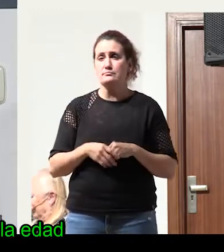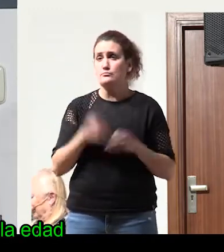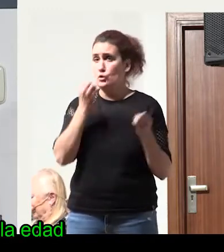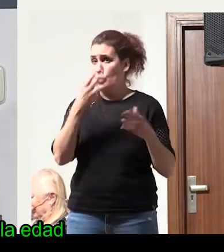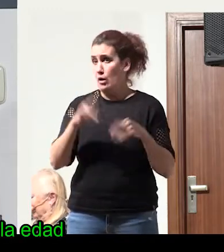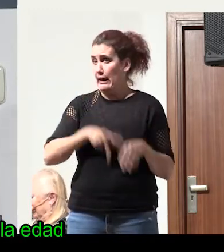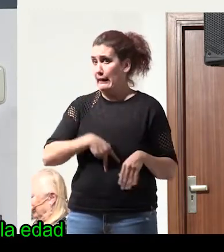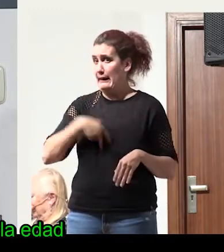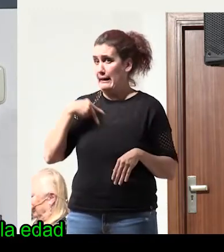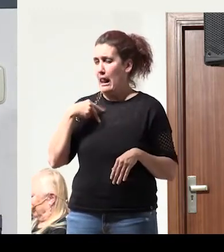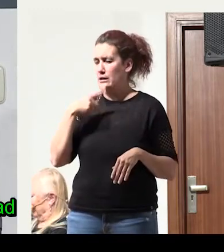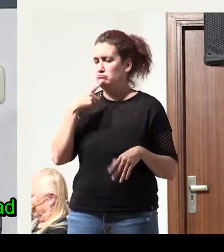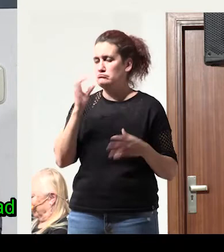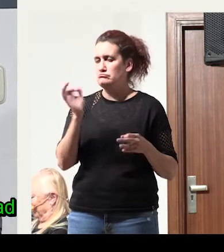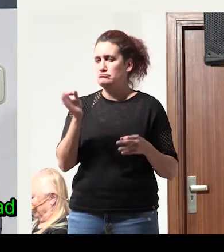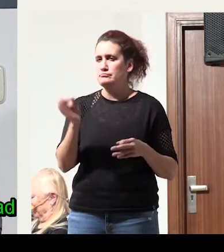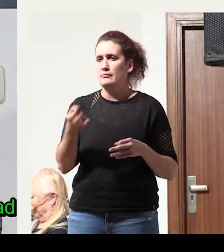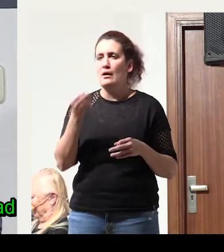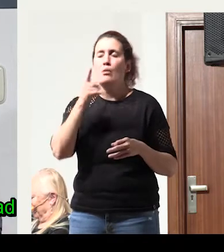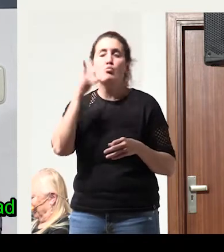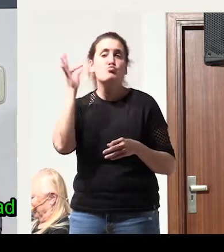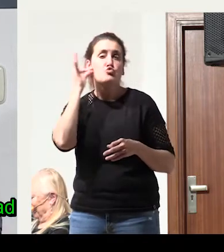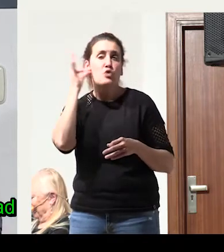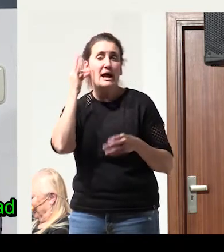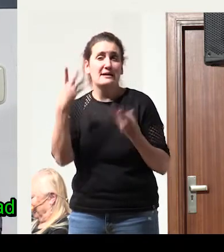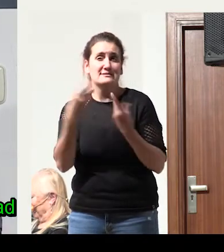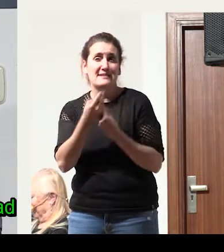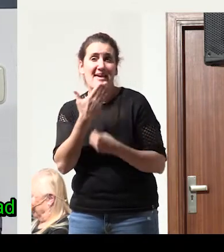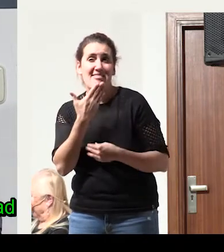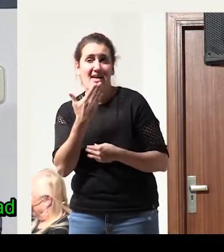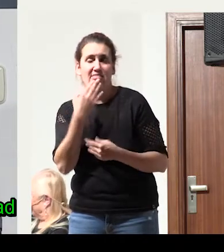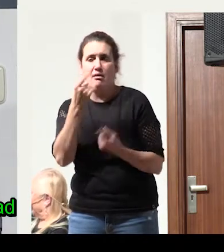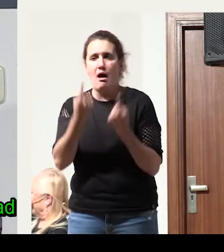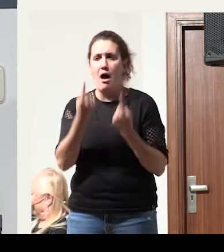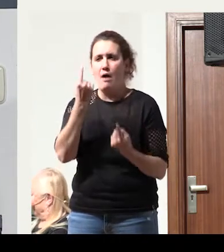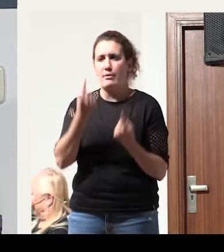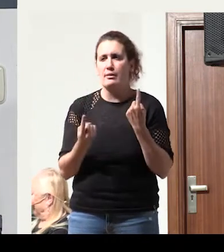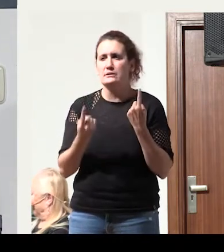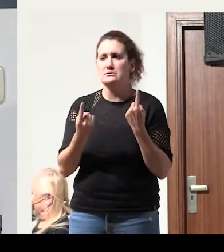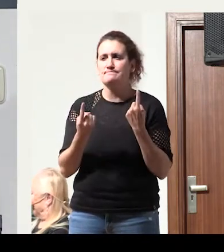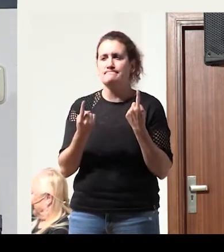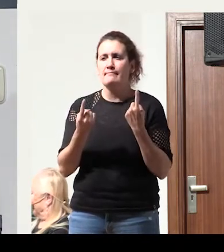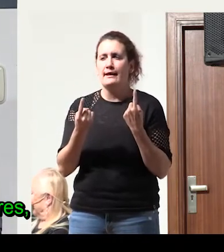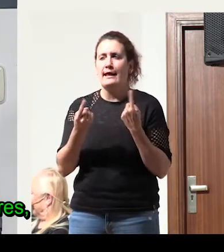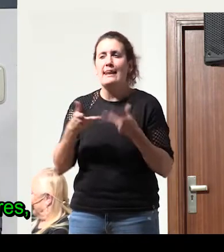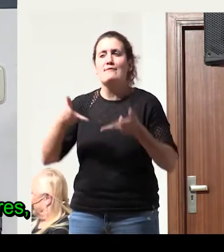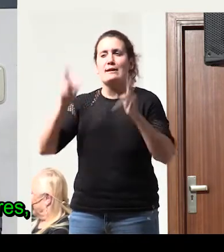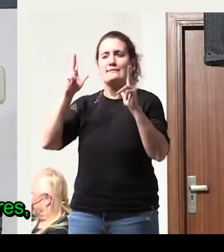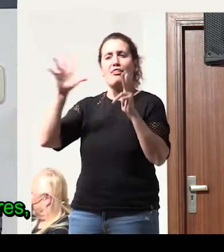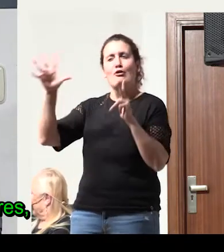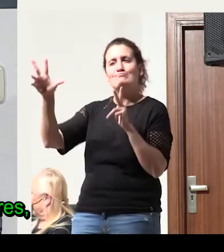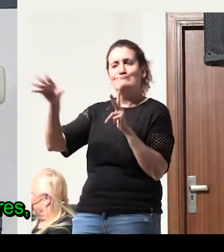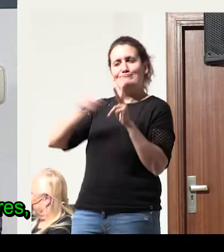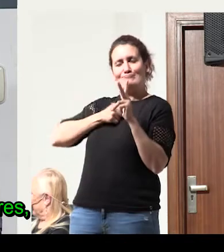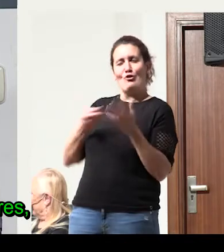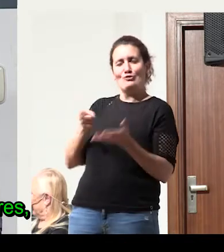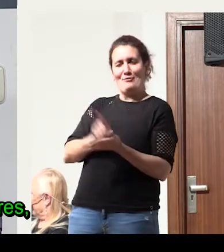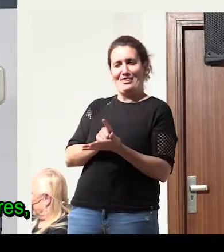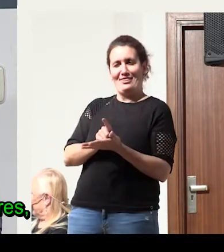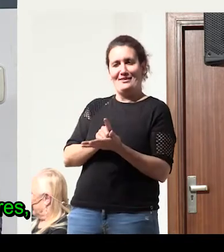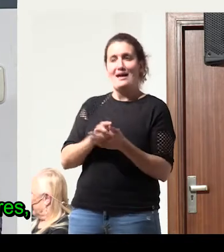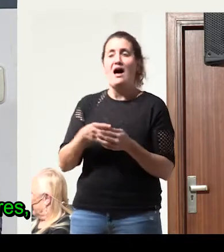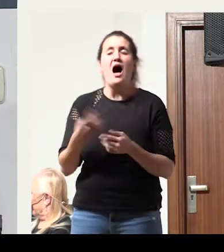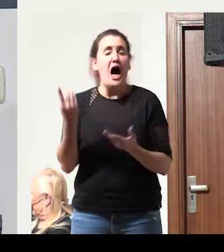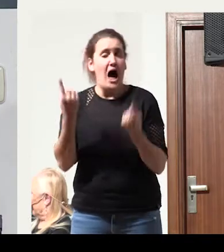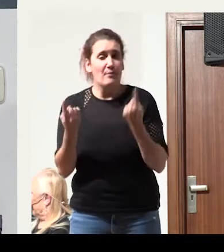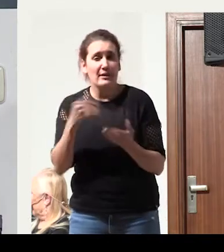oye que las mujeres con la edad a veces recuperan una libertad que antes no han tenido, ¿no? Tienen posibilidades, incluso algunas mujeres mayores, por ejemplo,